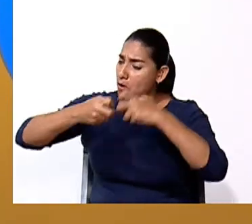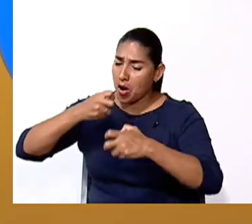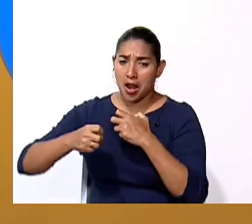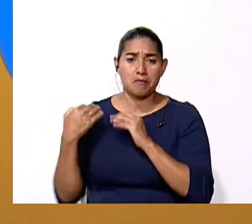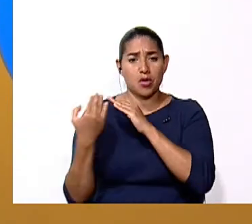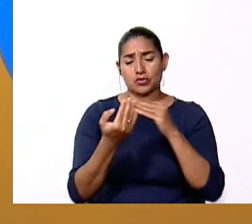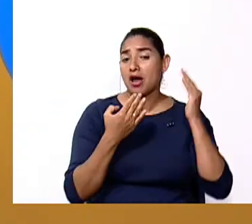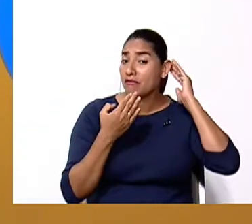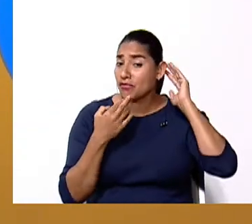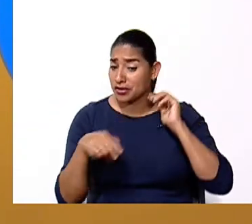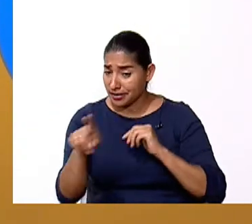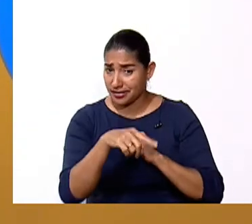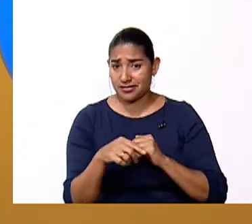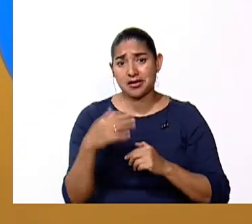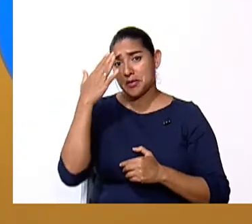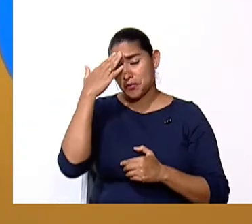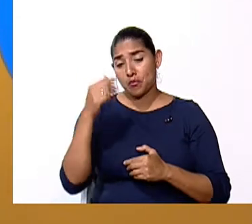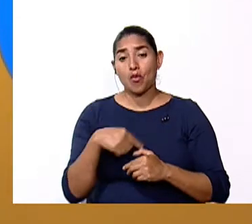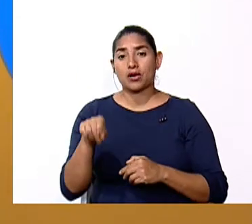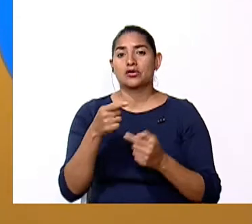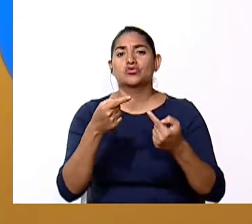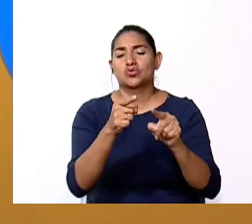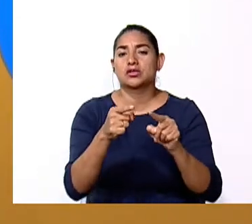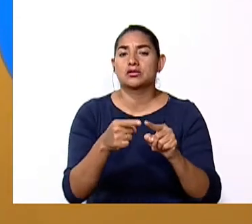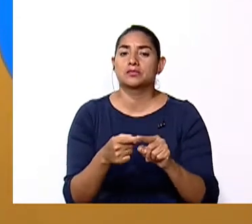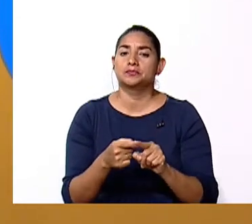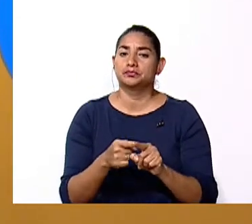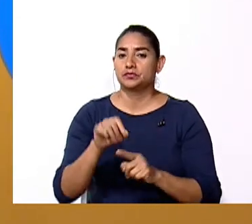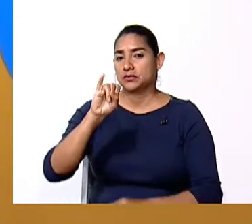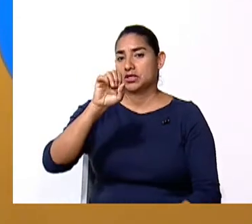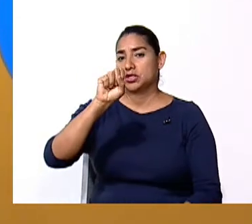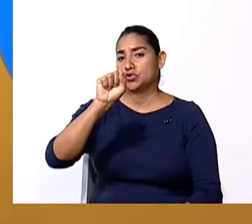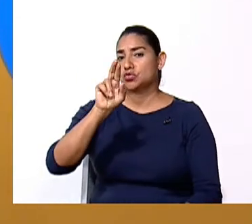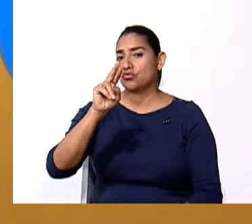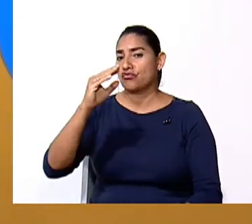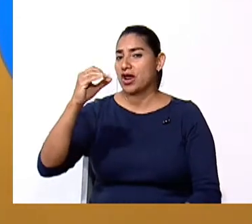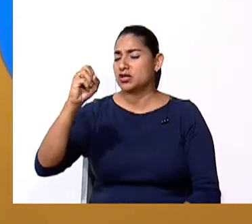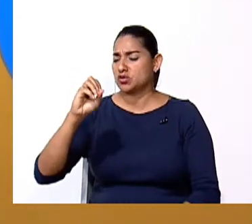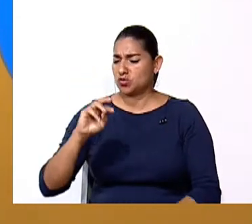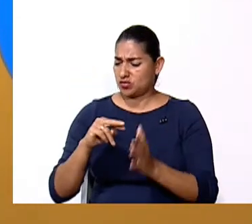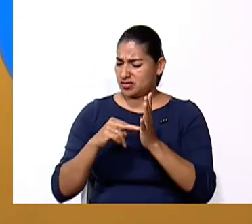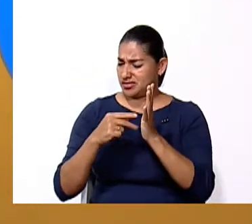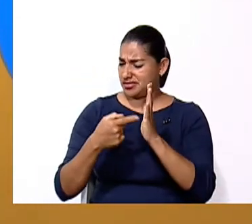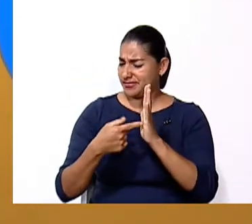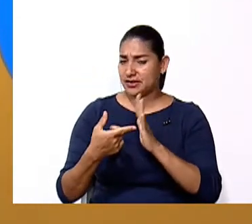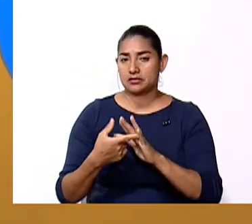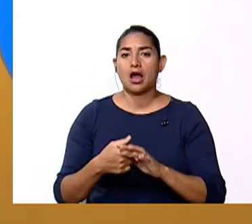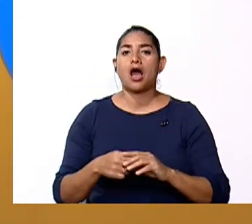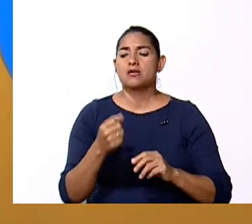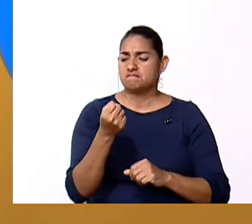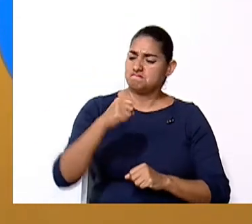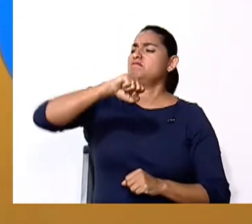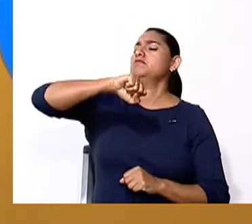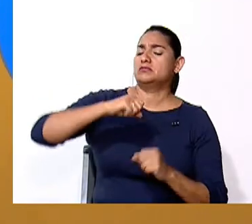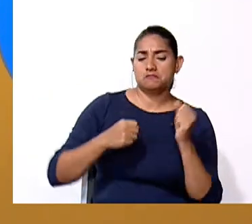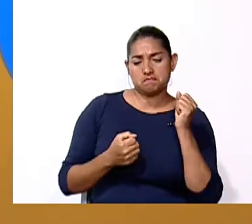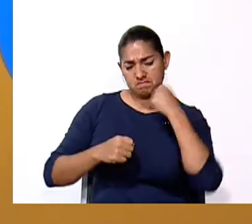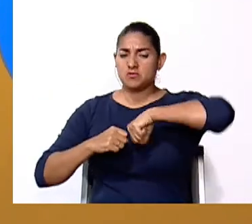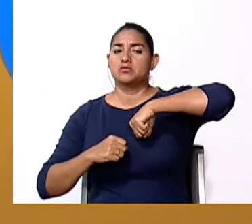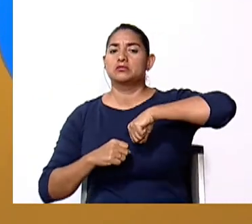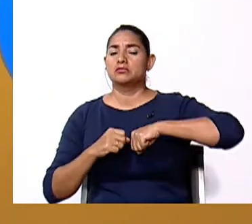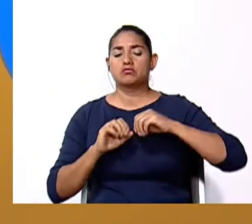¿Vieron entonces la cápsula? Ella también habla de lo que es ser dependiente o independiente. Lo que nos relaciona con